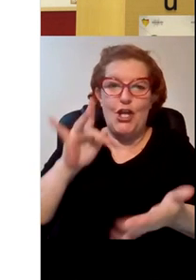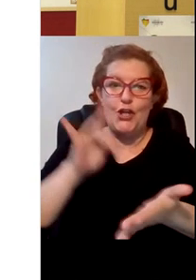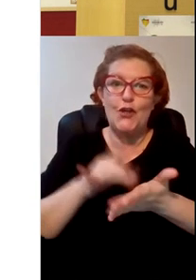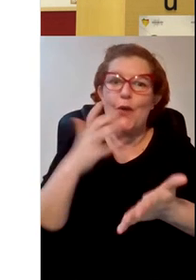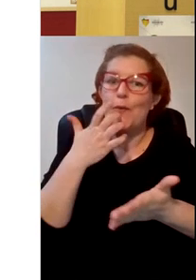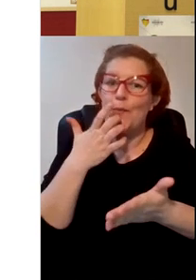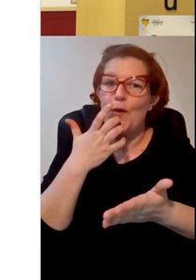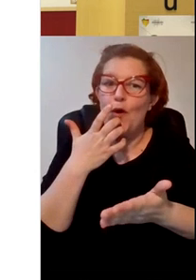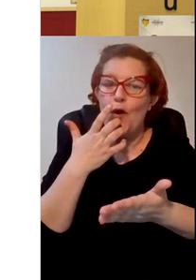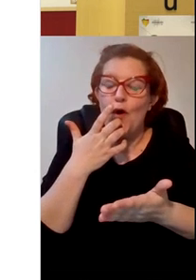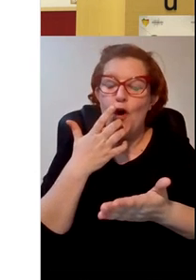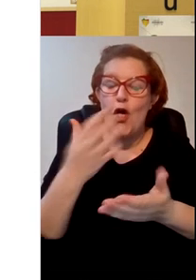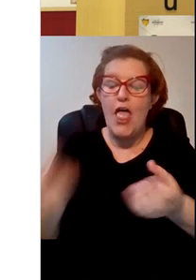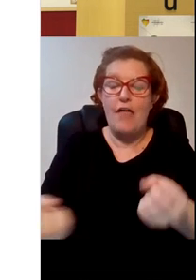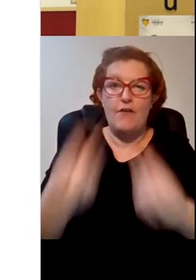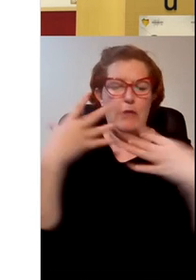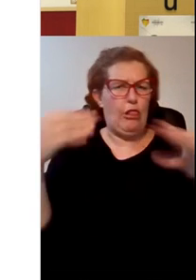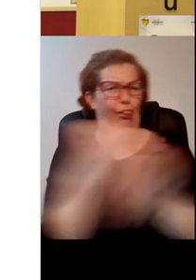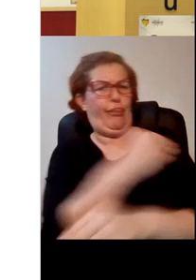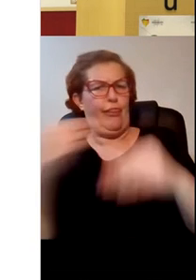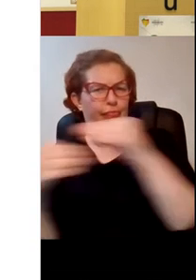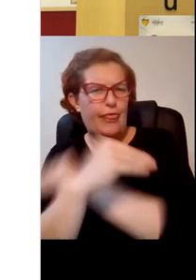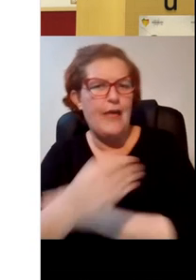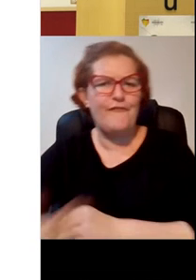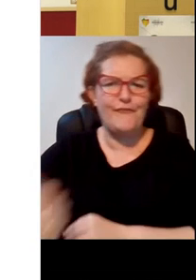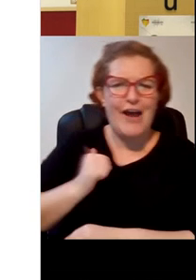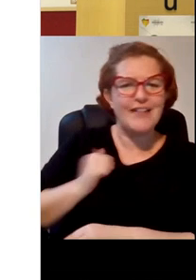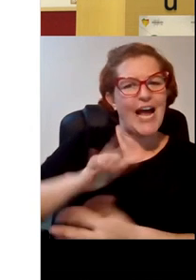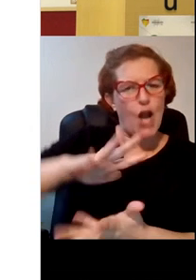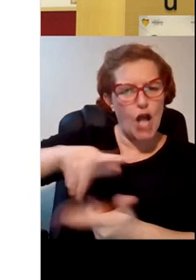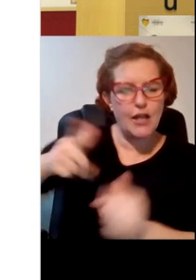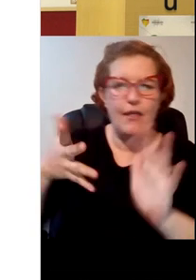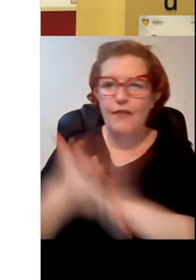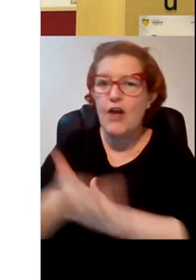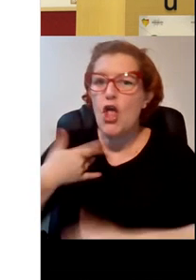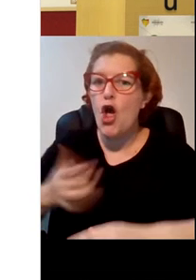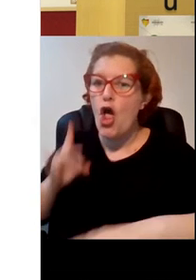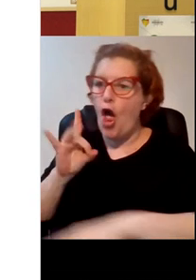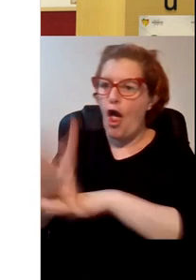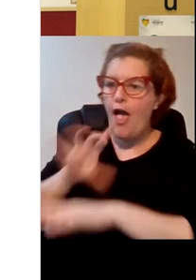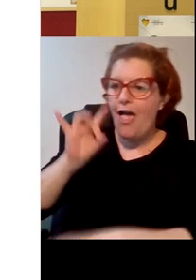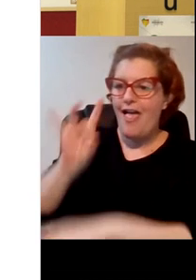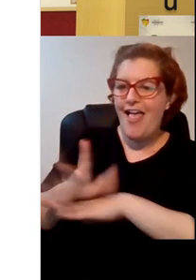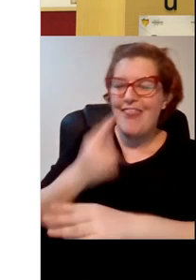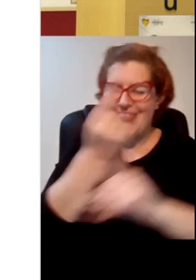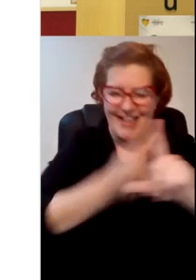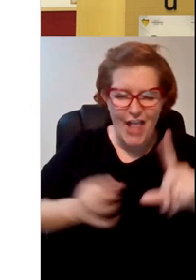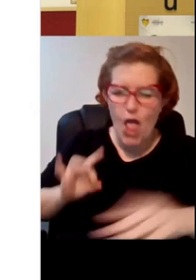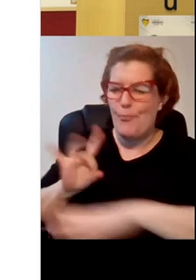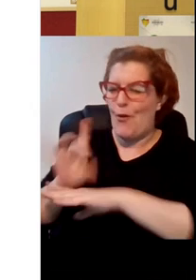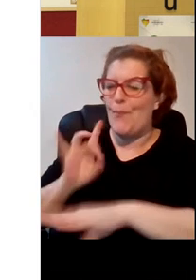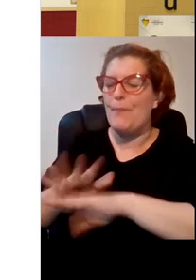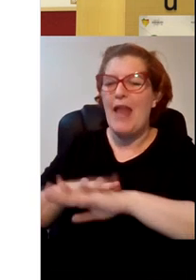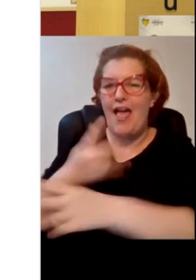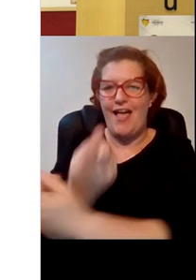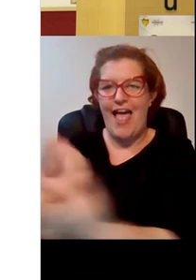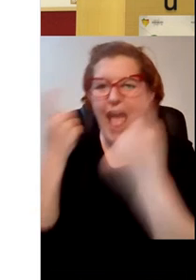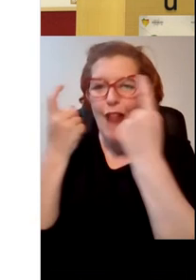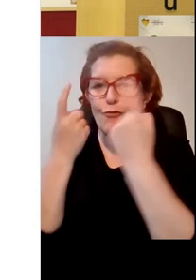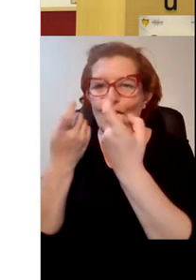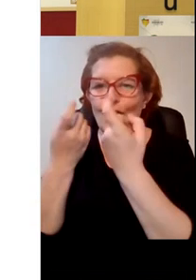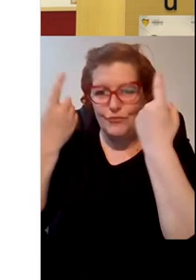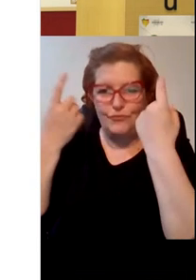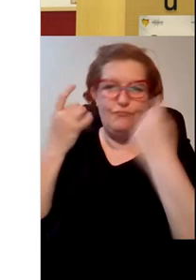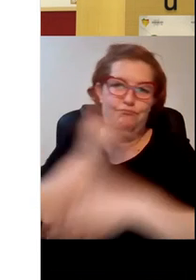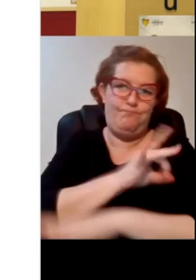desinformación infectious lo que hice fue diseñar una newsletter que recibían los estudiantes en su correo